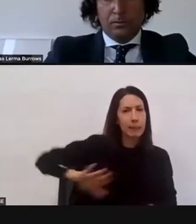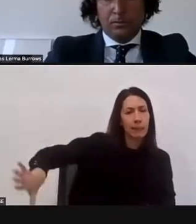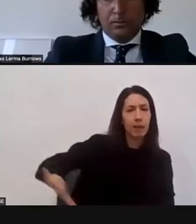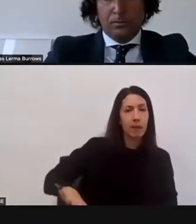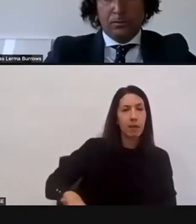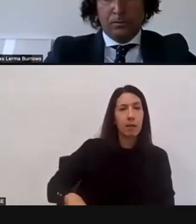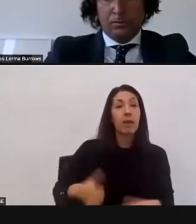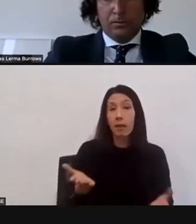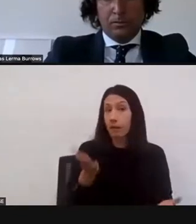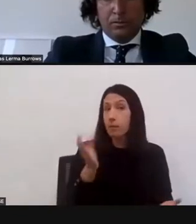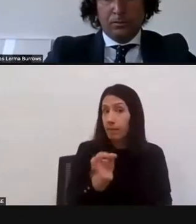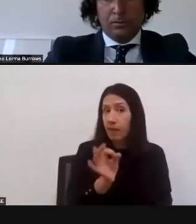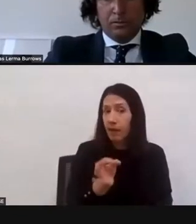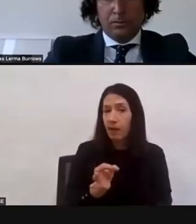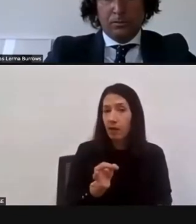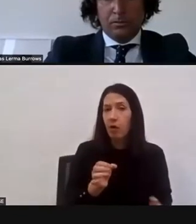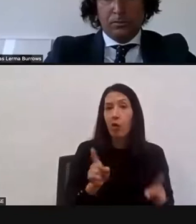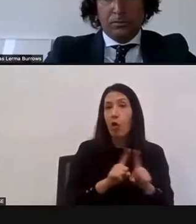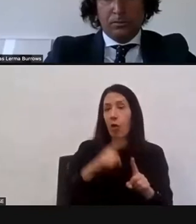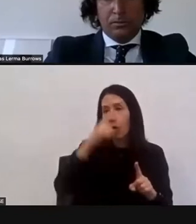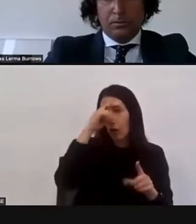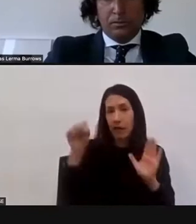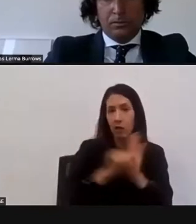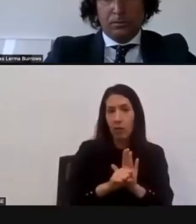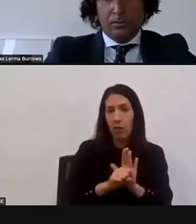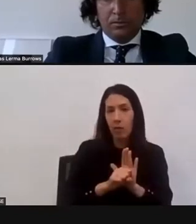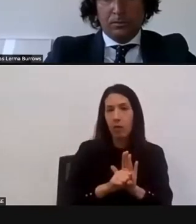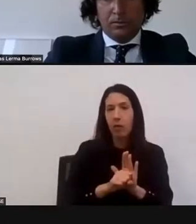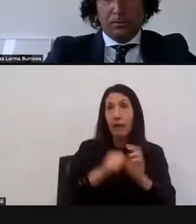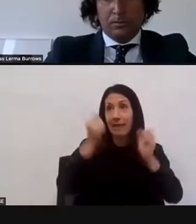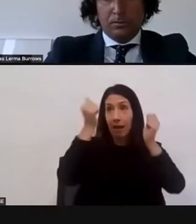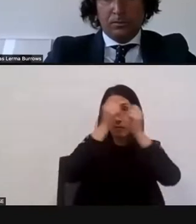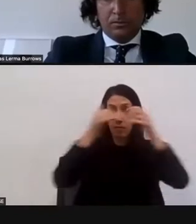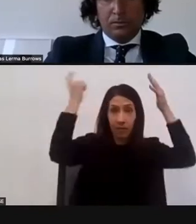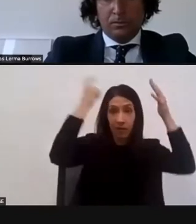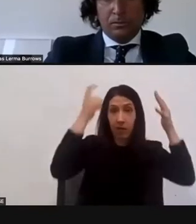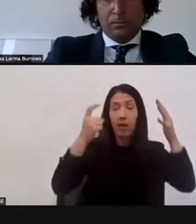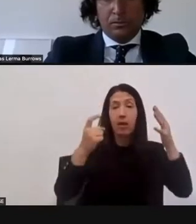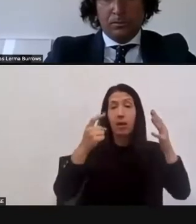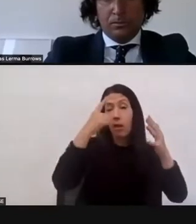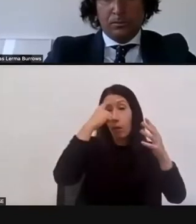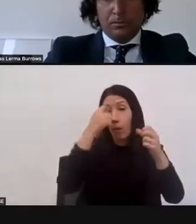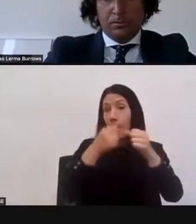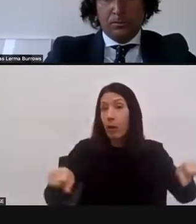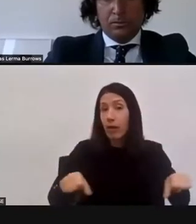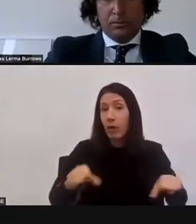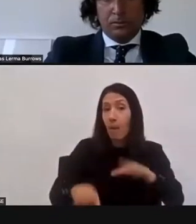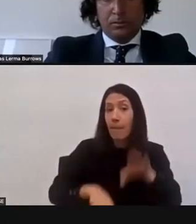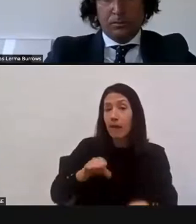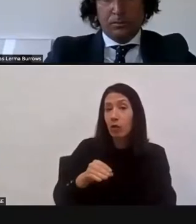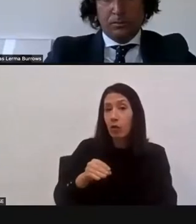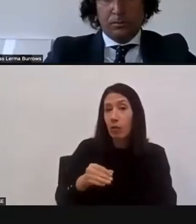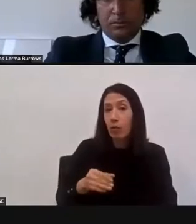claro, efectivamente, un estereotipo no pasa de la fase de pensamiento, el prejuicio es un paso más y luego llegan los